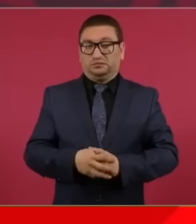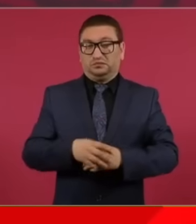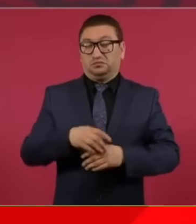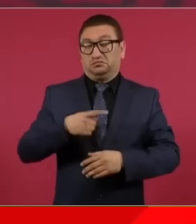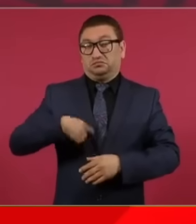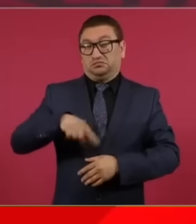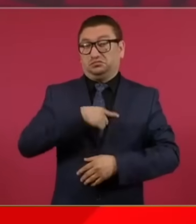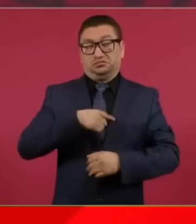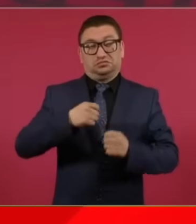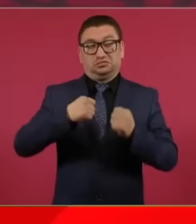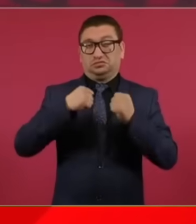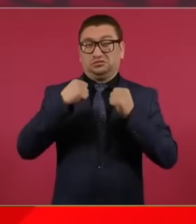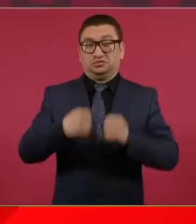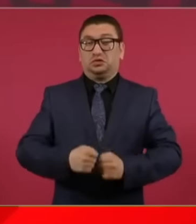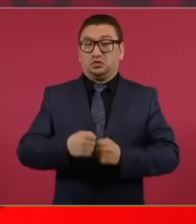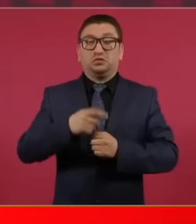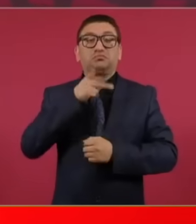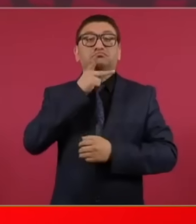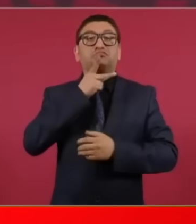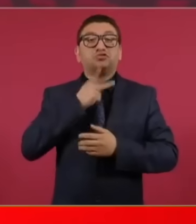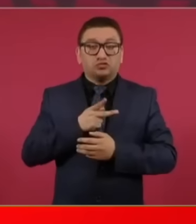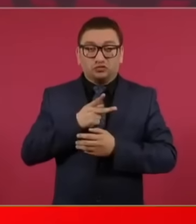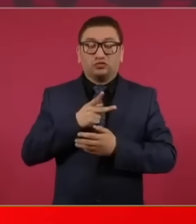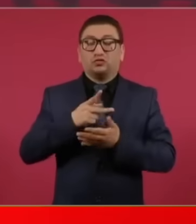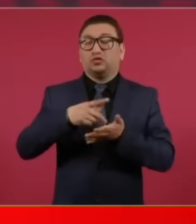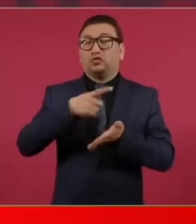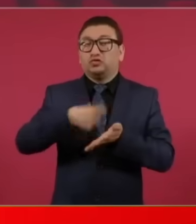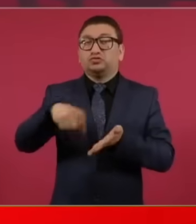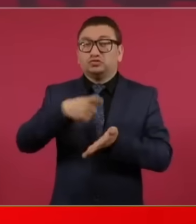estaríamos comprando petróleo crudo,